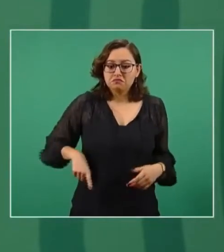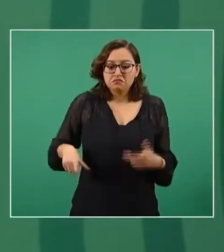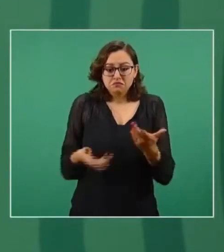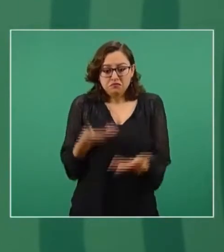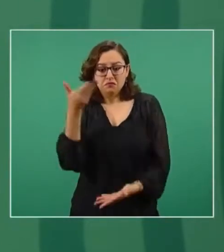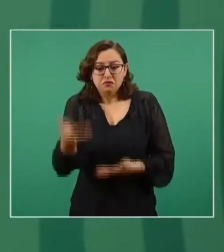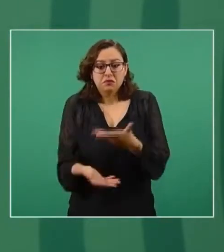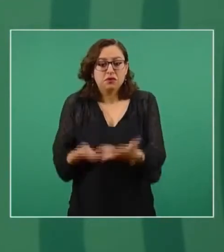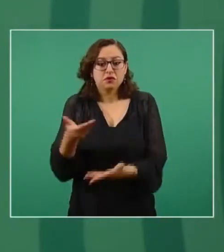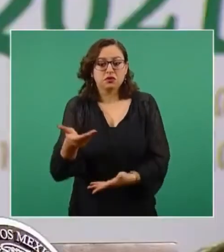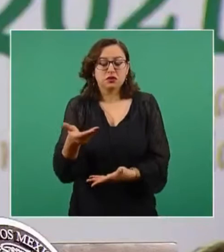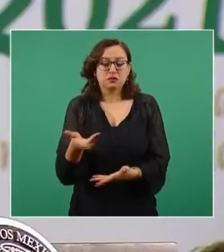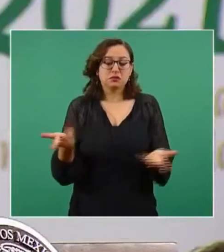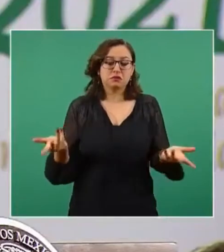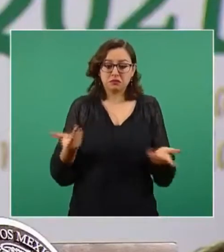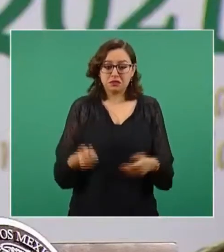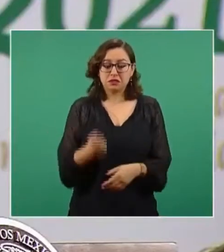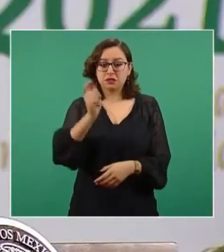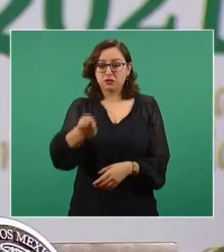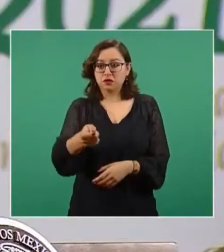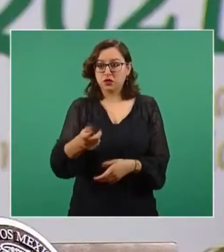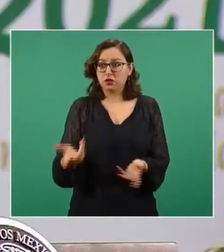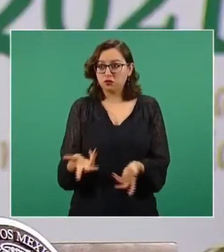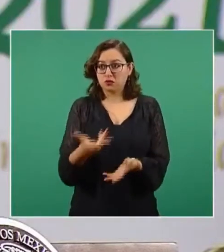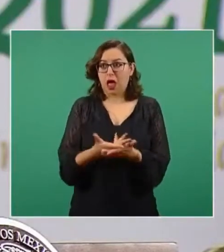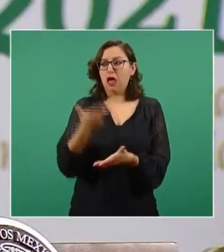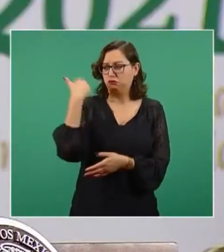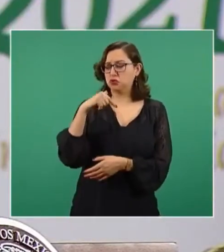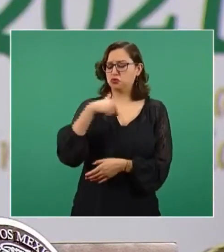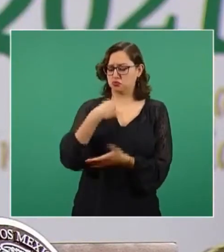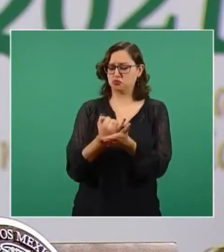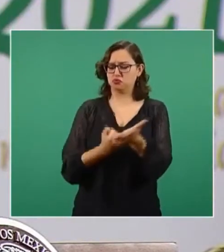es? Te haces responsable de tus decisiones